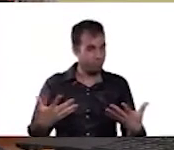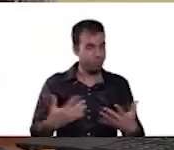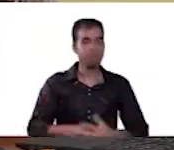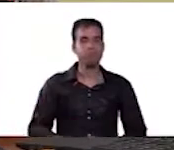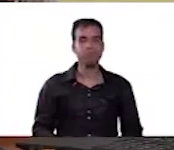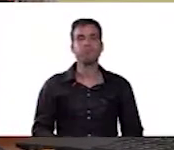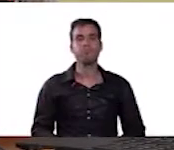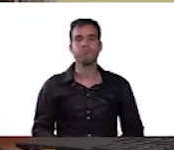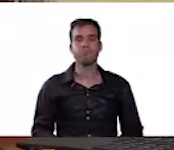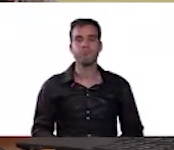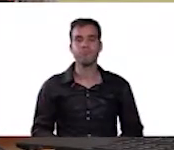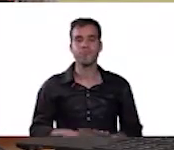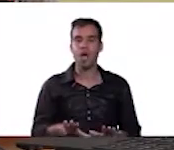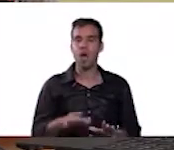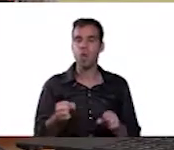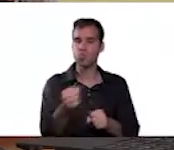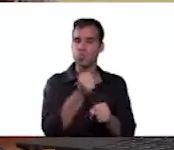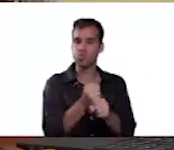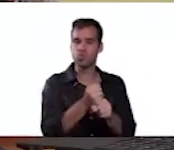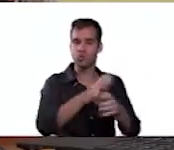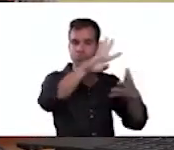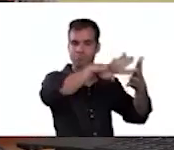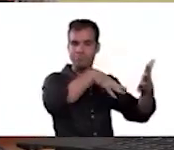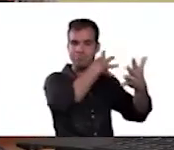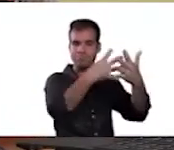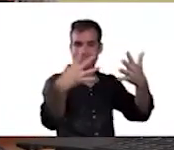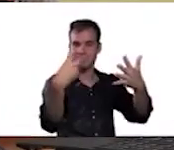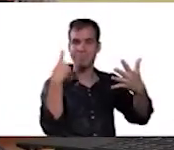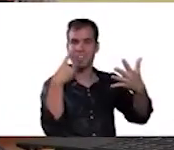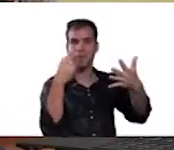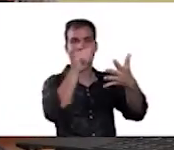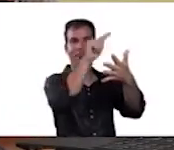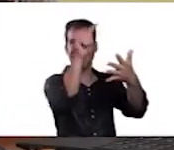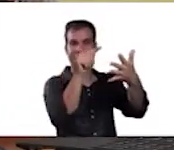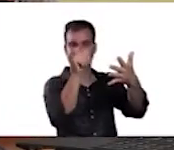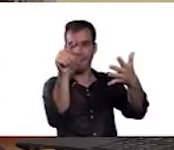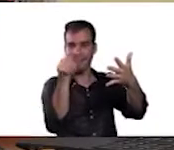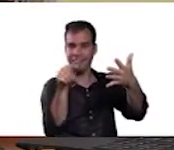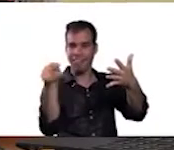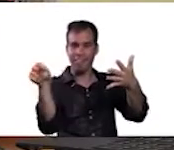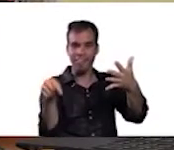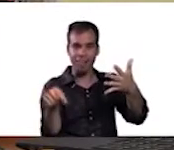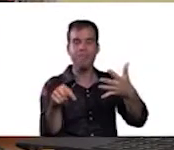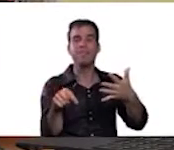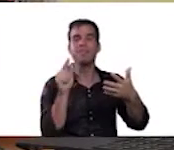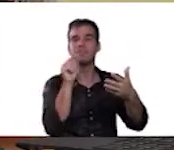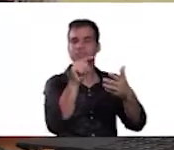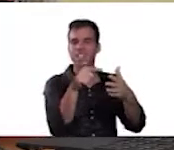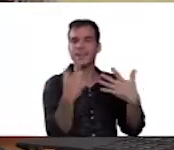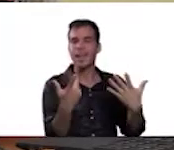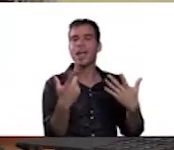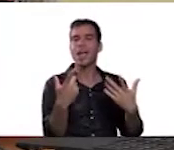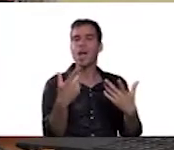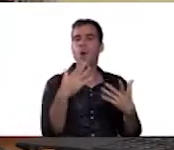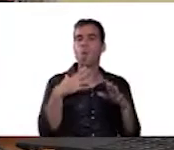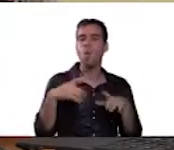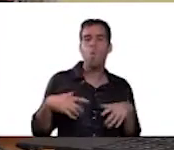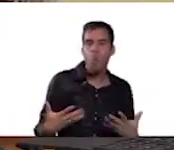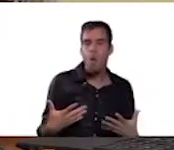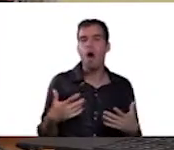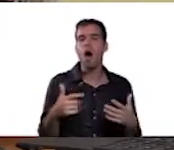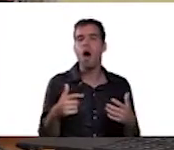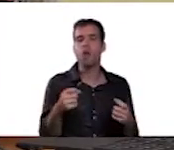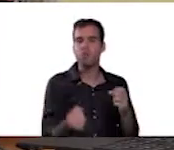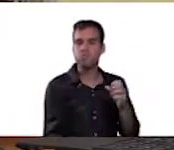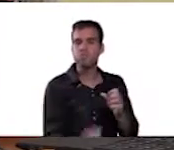predecir, haciendo uso de la tabla de potenciales estándar de electrodos, la ocurrencia o no de